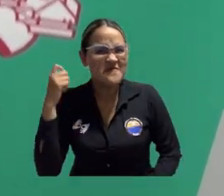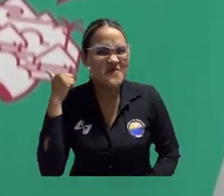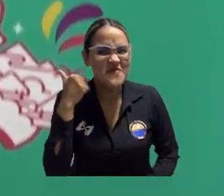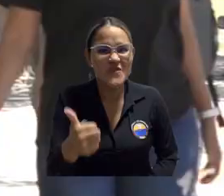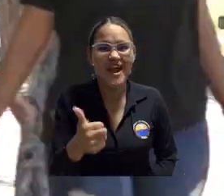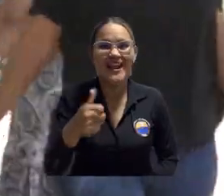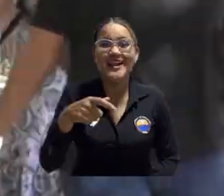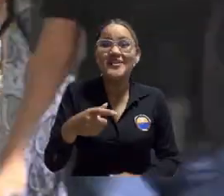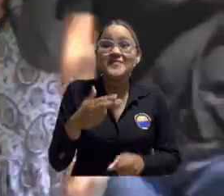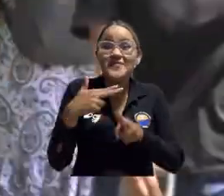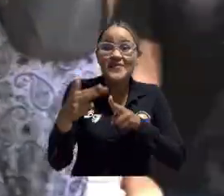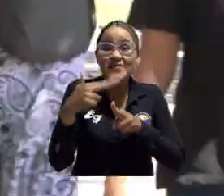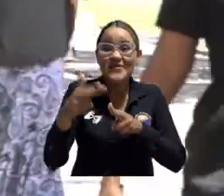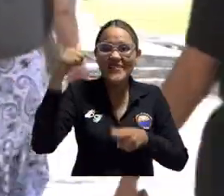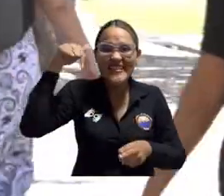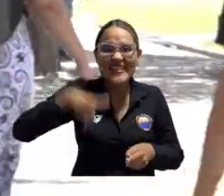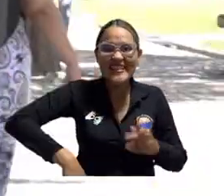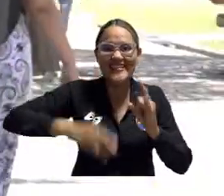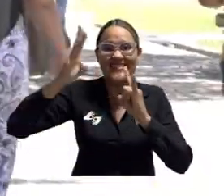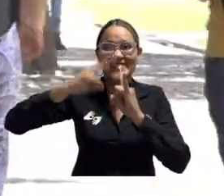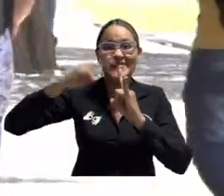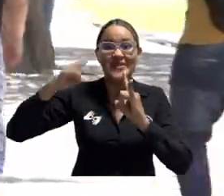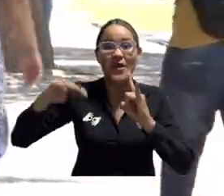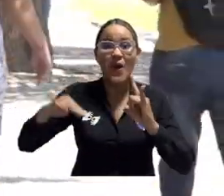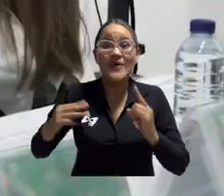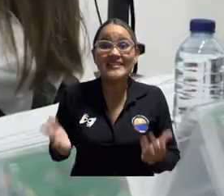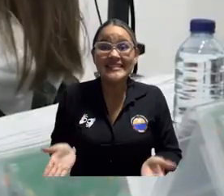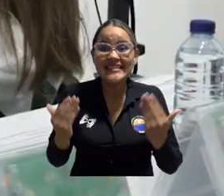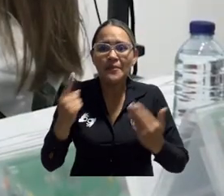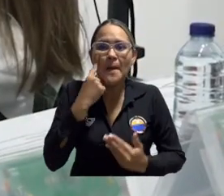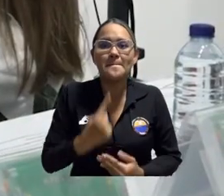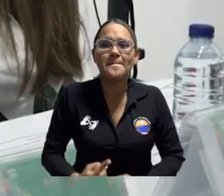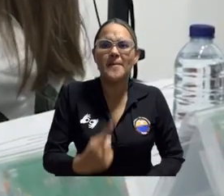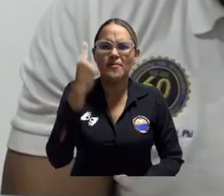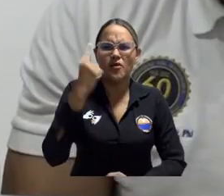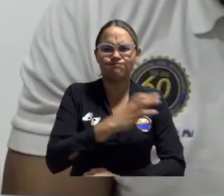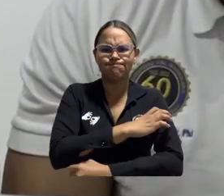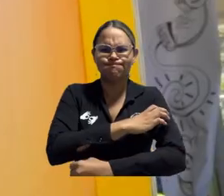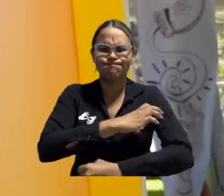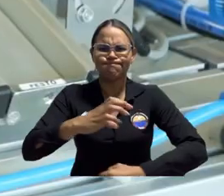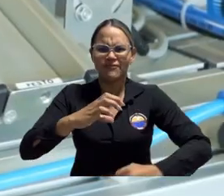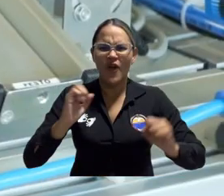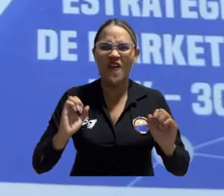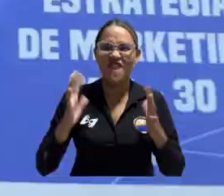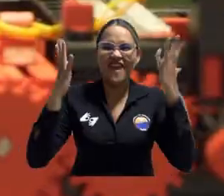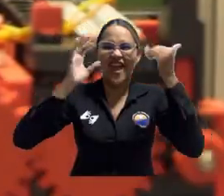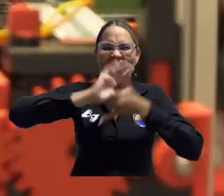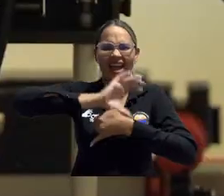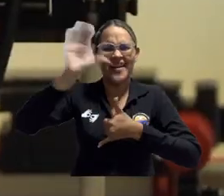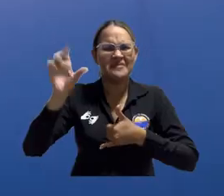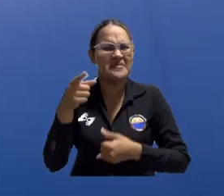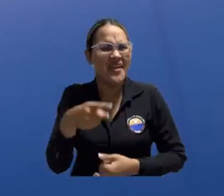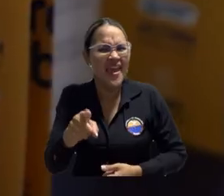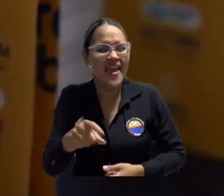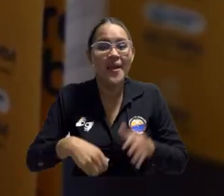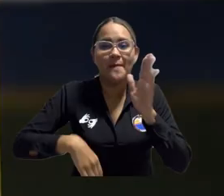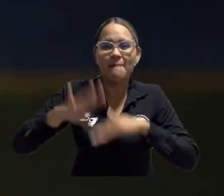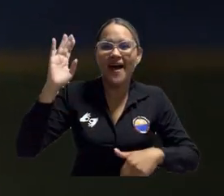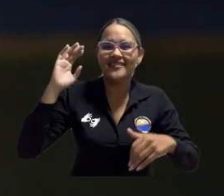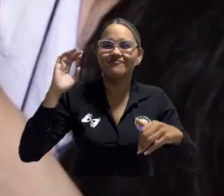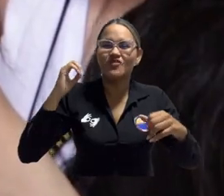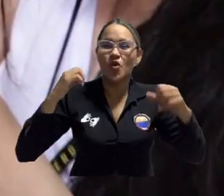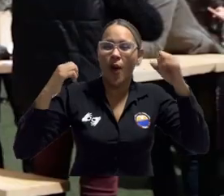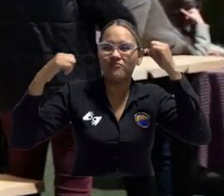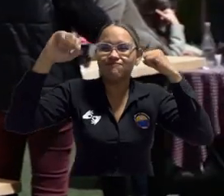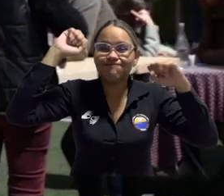Una vaina bacana se avecina en la Universidad del Magdalena. Por primera vez llega a Santa Marta Héroes Fest Caribe, el principal